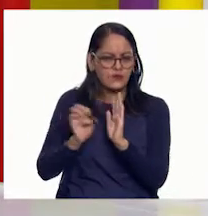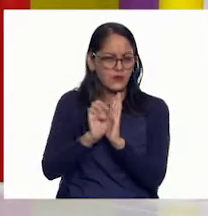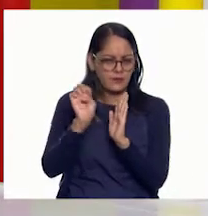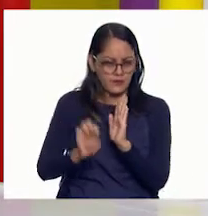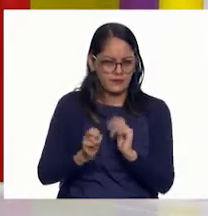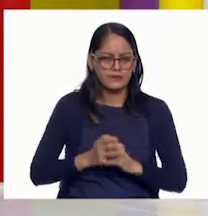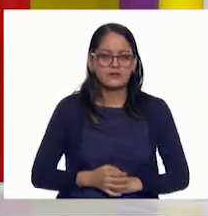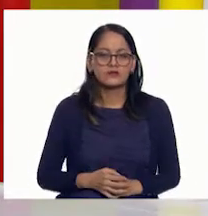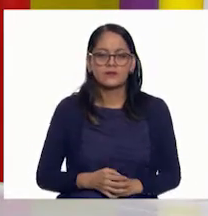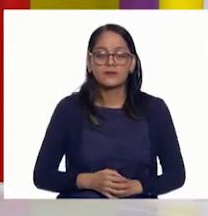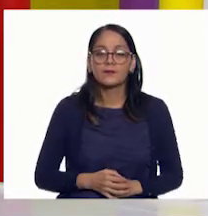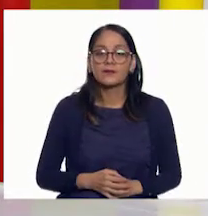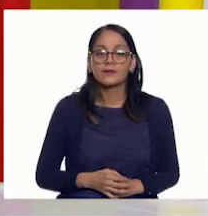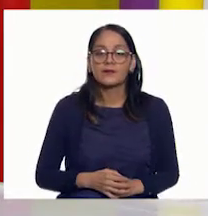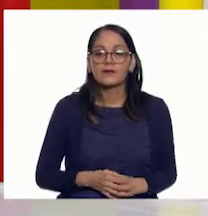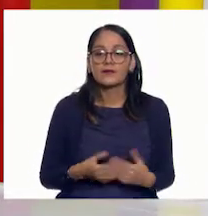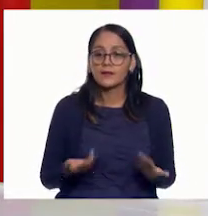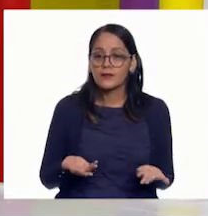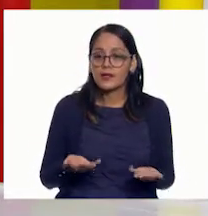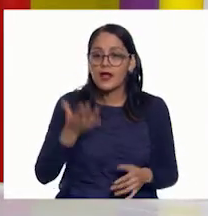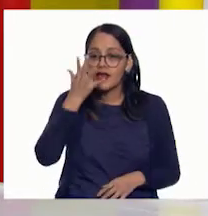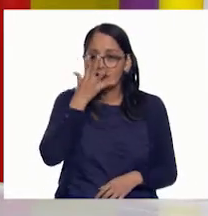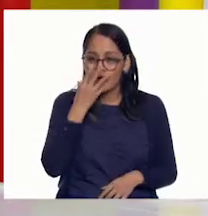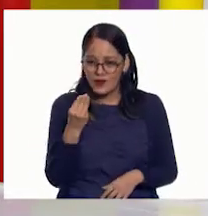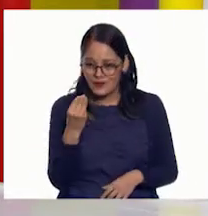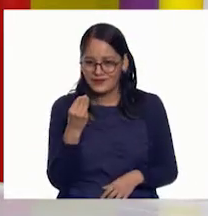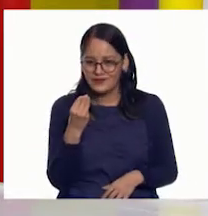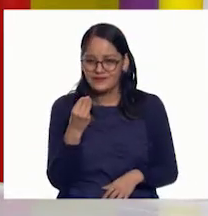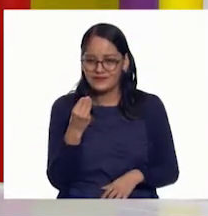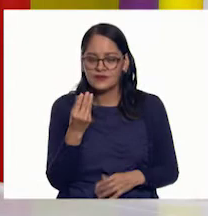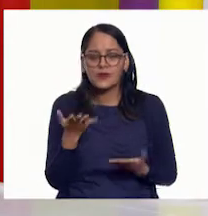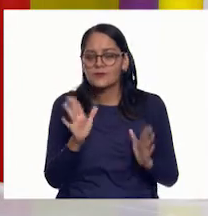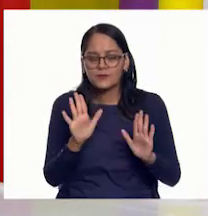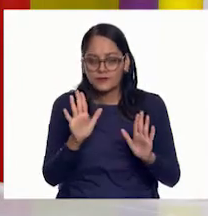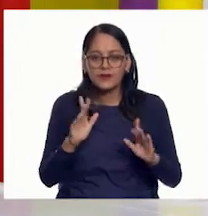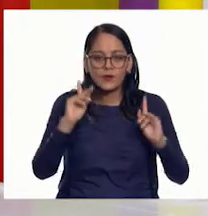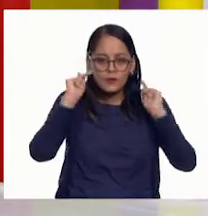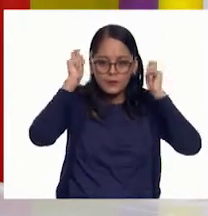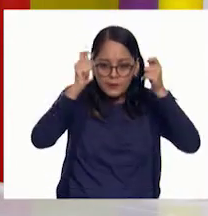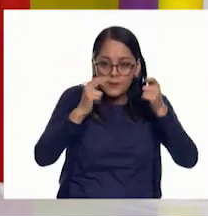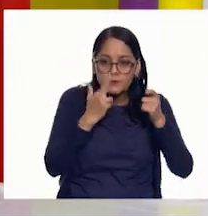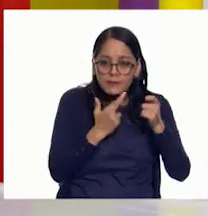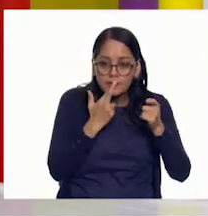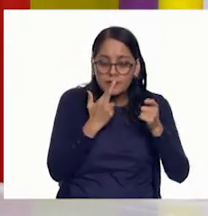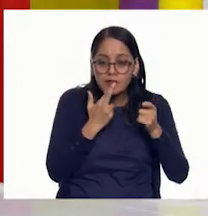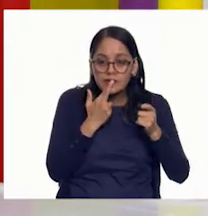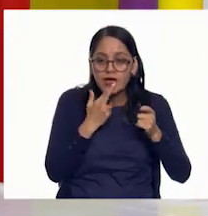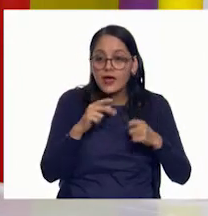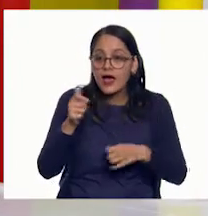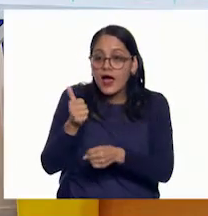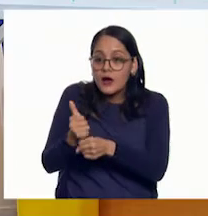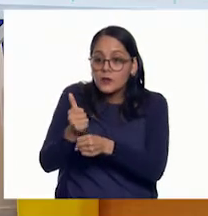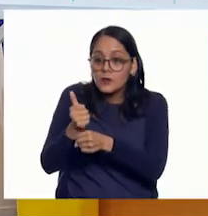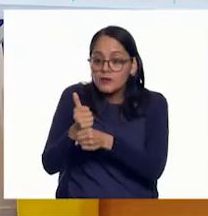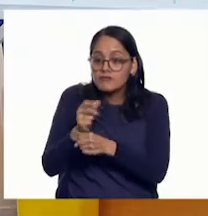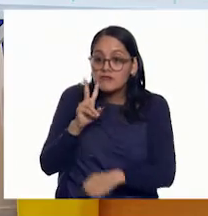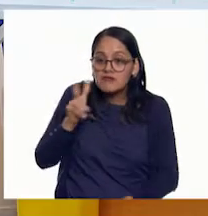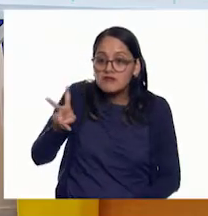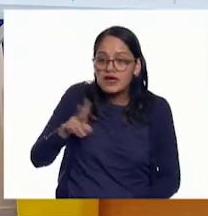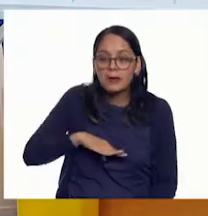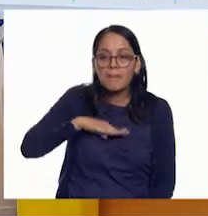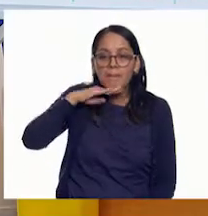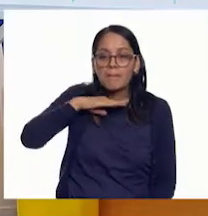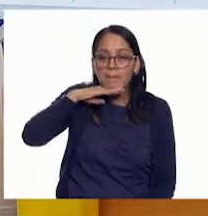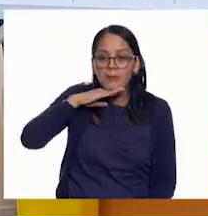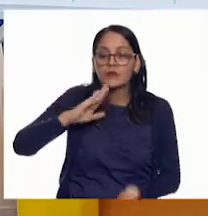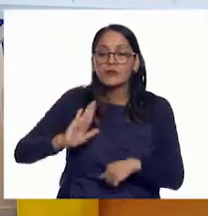¿qué le dijo el lobo? ¿Cómo Caperucita no se dio cuenta que estaba su abuelita? Así es. Pues porque el lobo